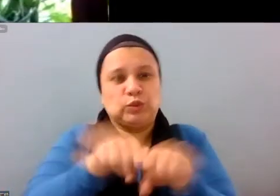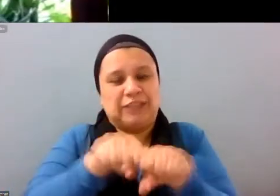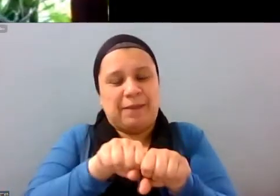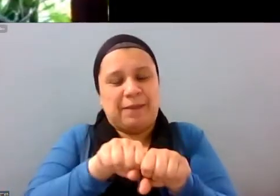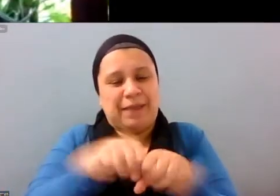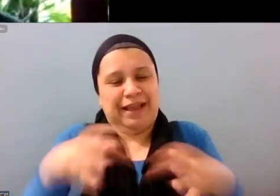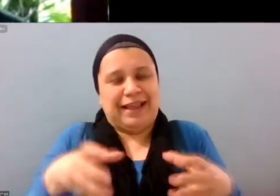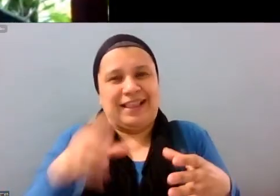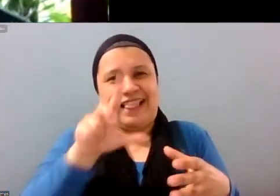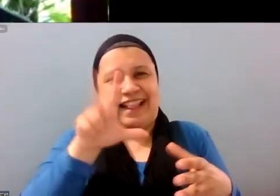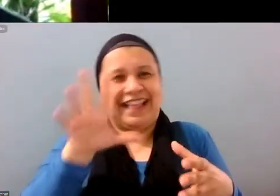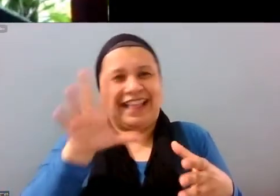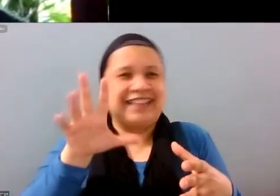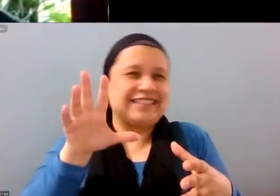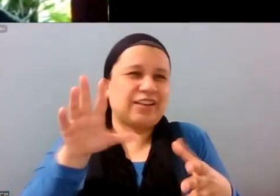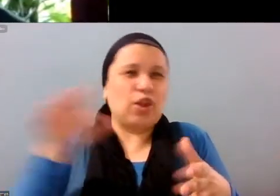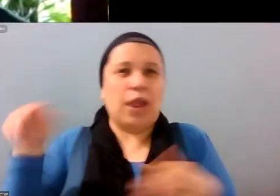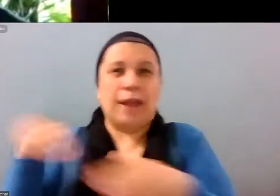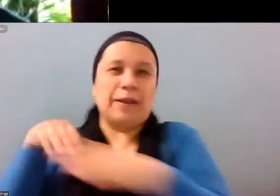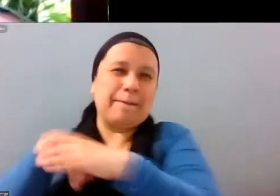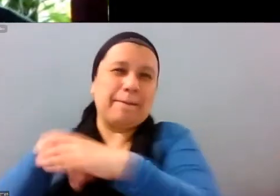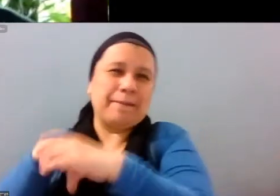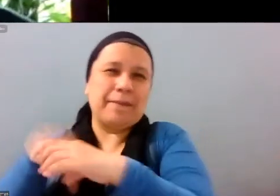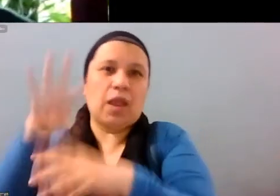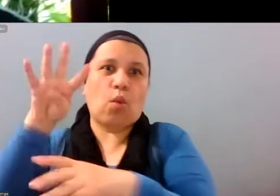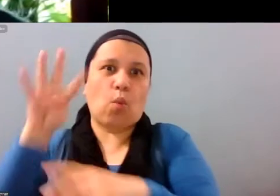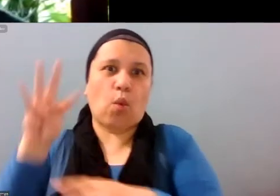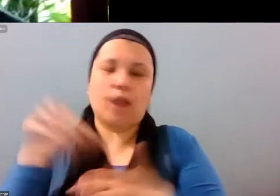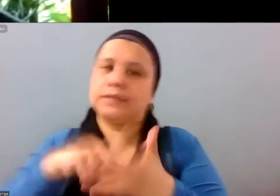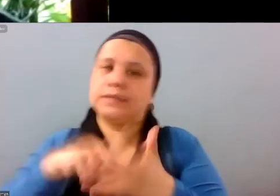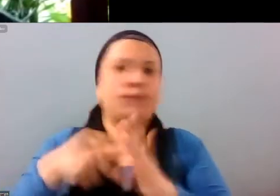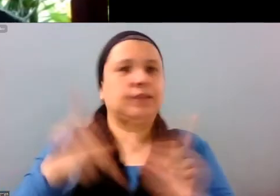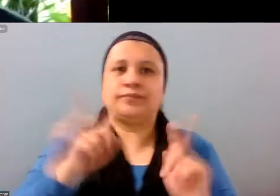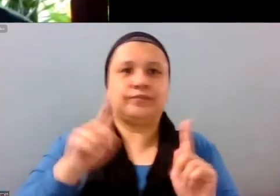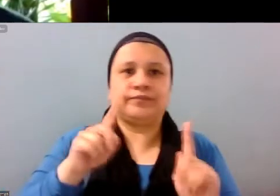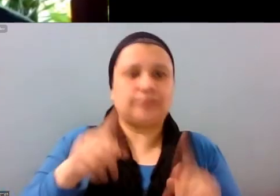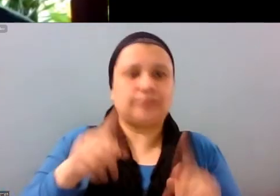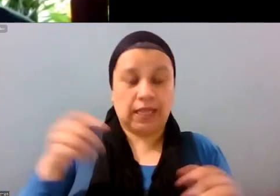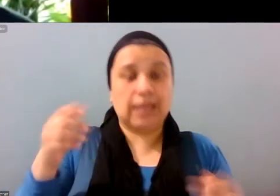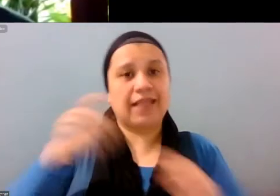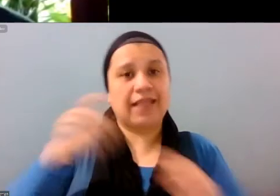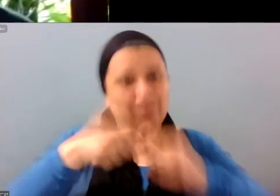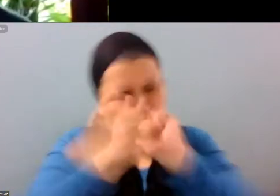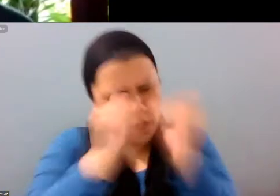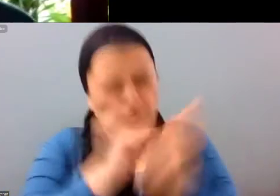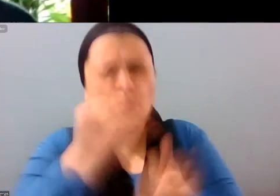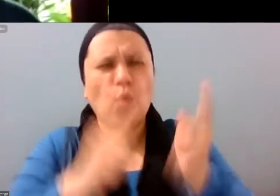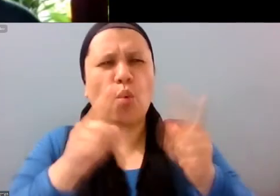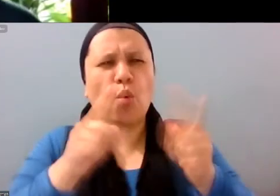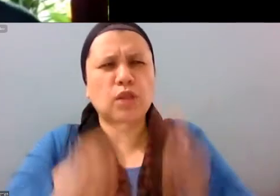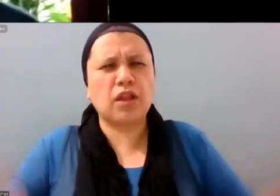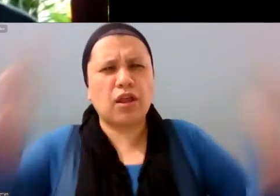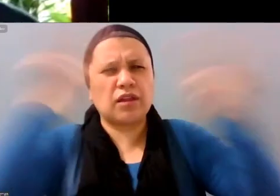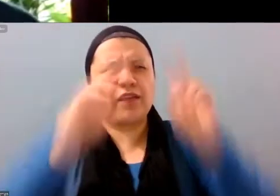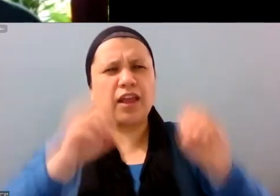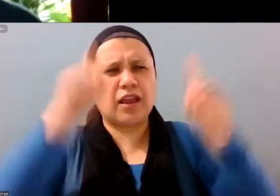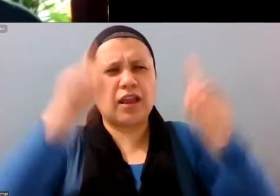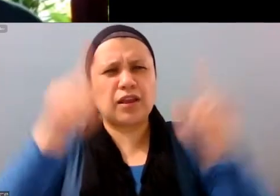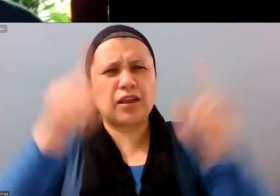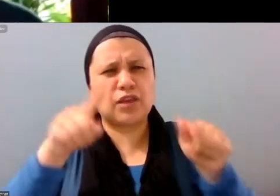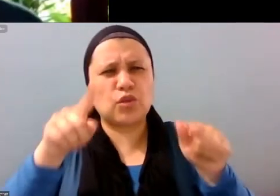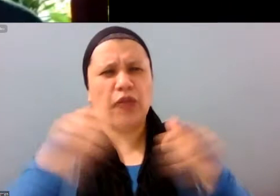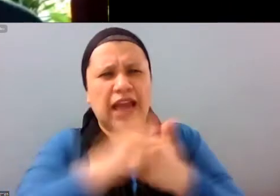40 entonces realmente es rey buscar cuáles son esos valores de la educación a distancia cuáles son esos principios cuál